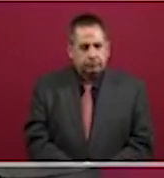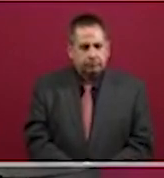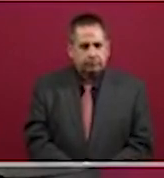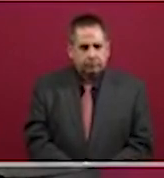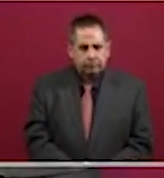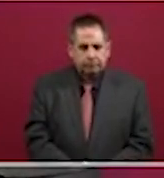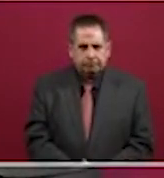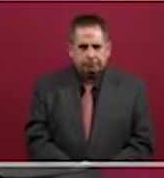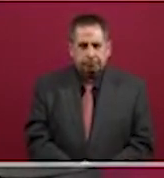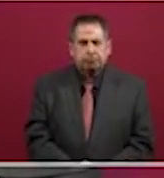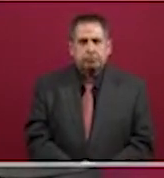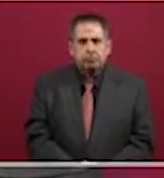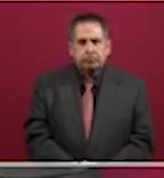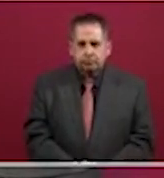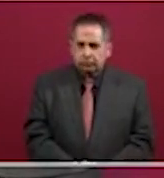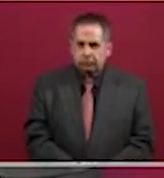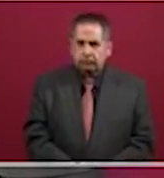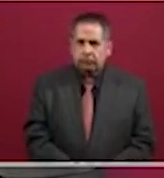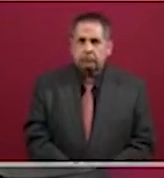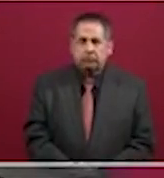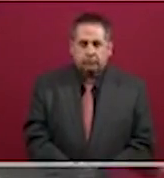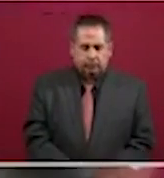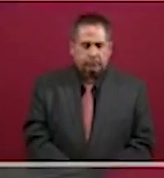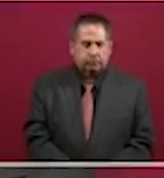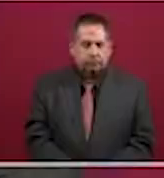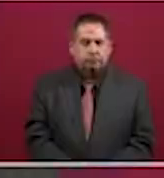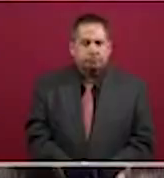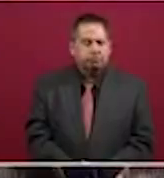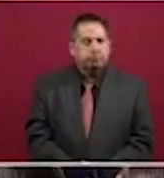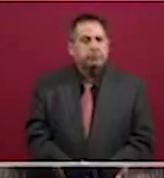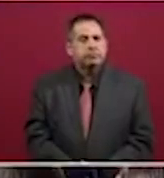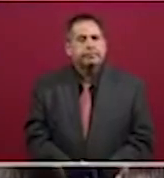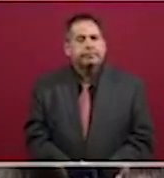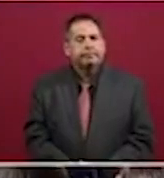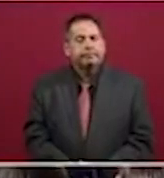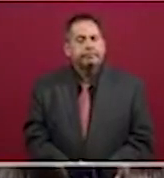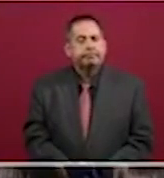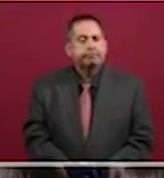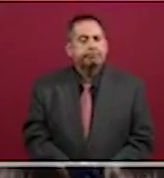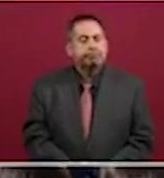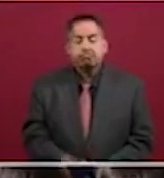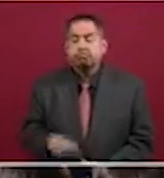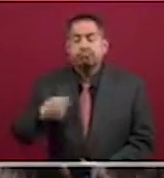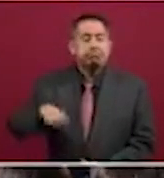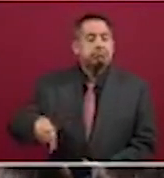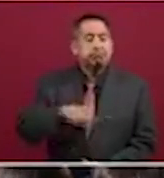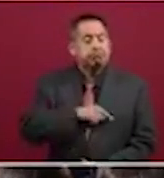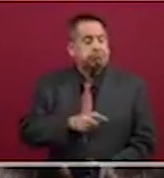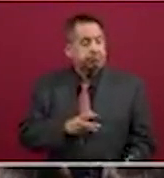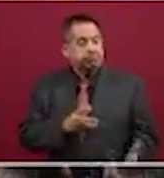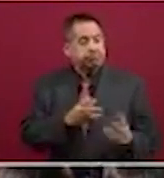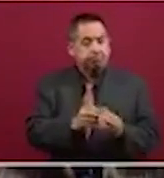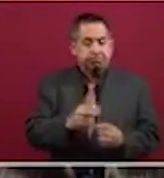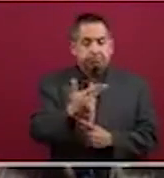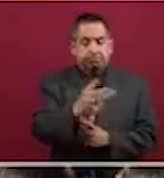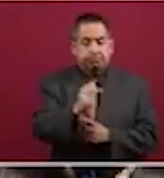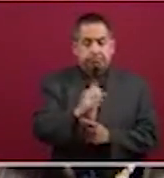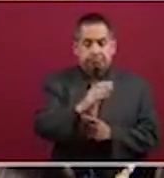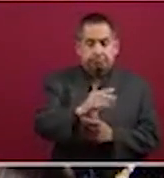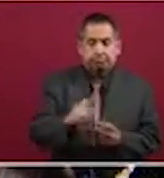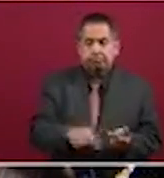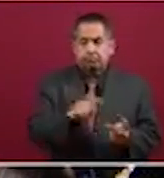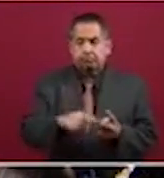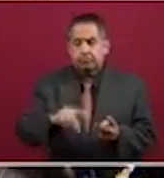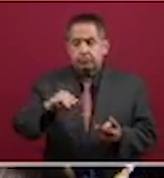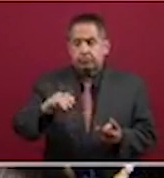por pemex en el foro méxico nosotros nos unimos a hsbc y